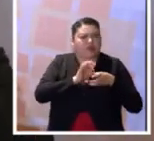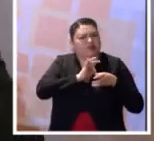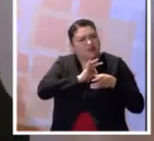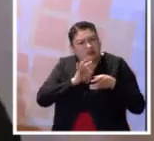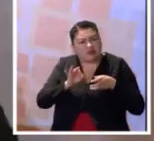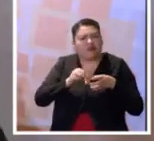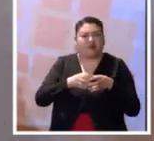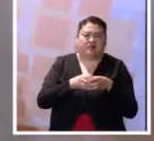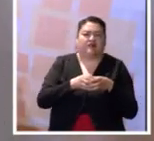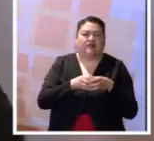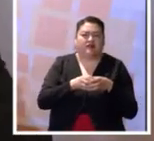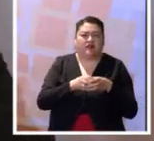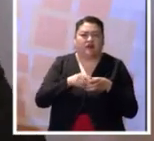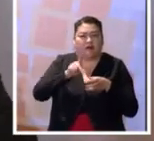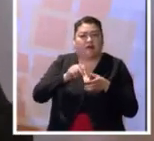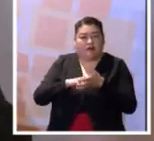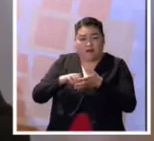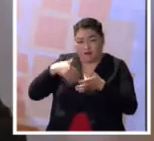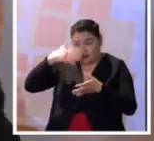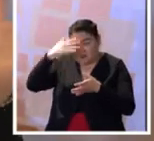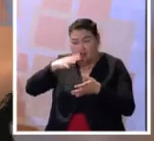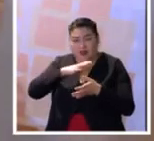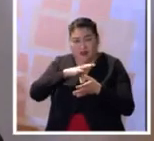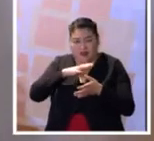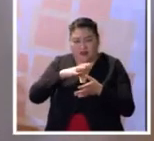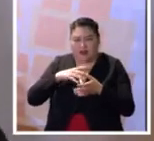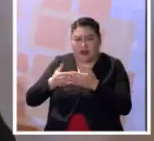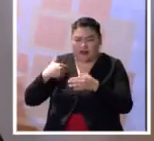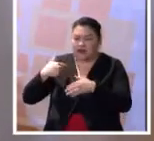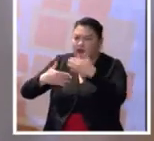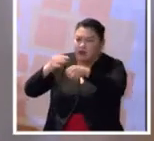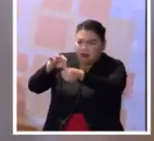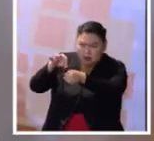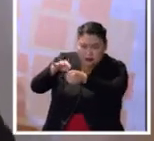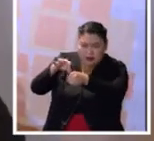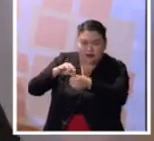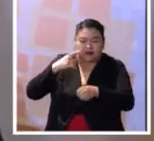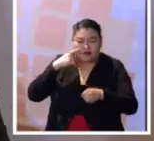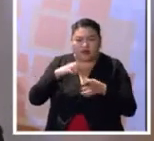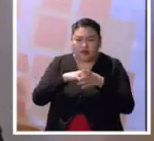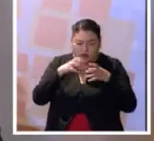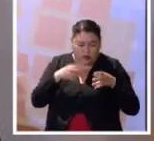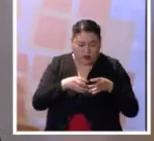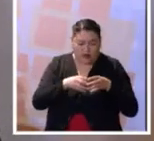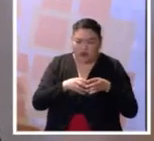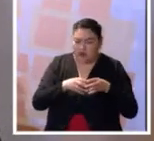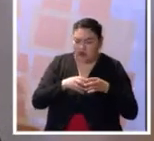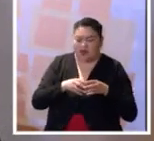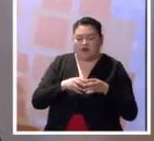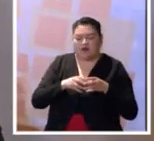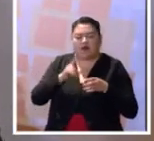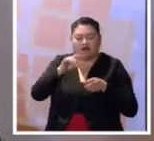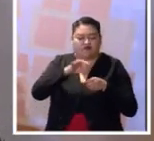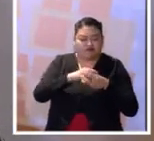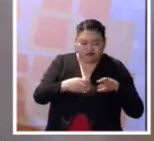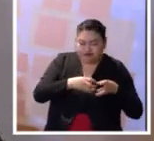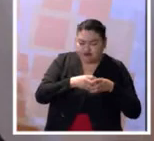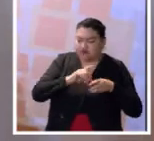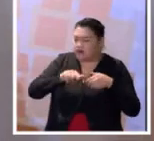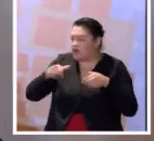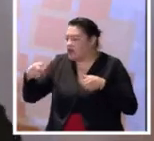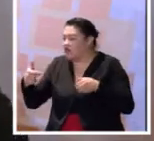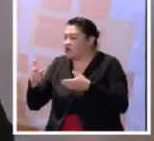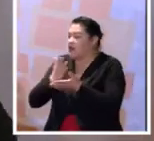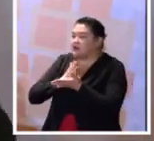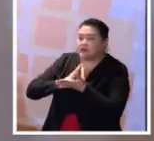efectivamente lograban que se incorporaban partidos pequeños, las segundas mayorías quedaban excluidas. Esto implicó que